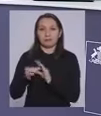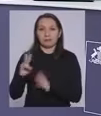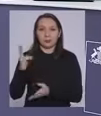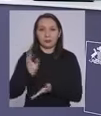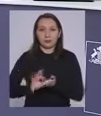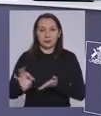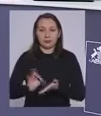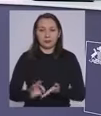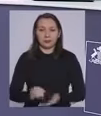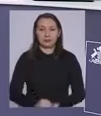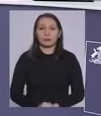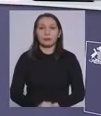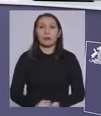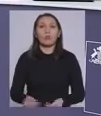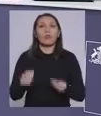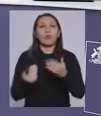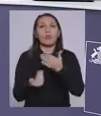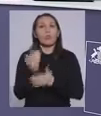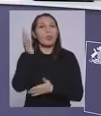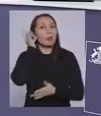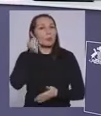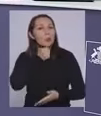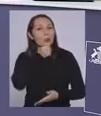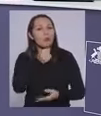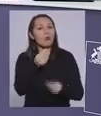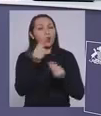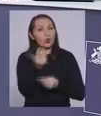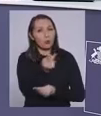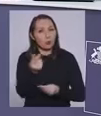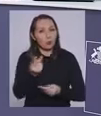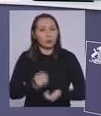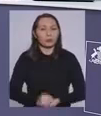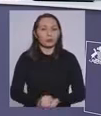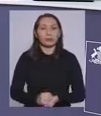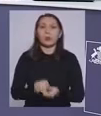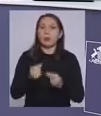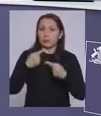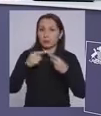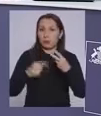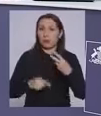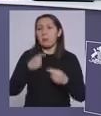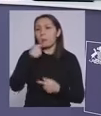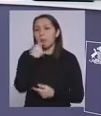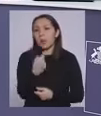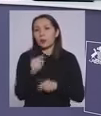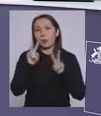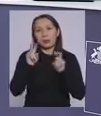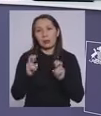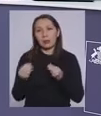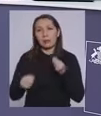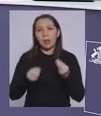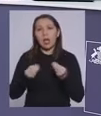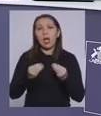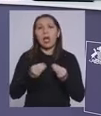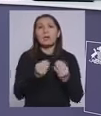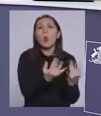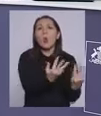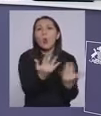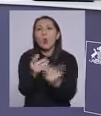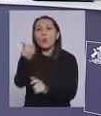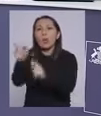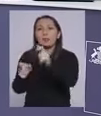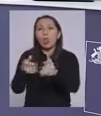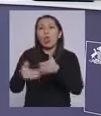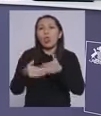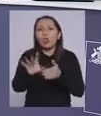subsecretario. Buenos días, ministro. Buenos días, subsecretario. Bueno, son varias preguntas relacionadas con la trazabilidad, que es una de